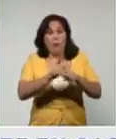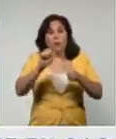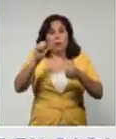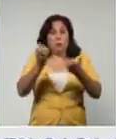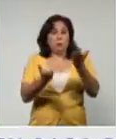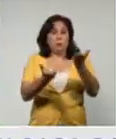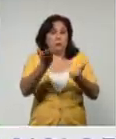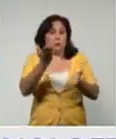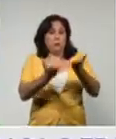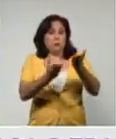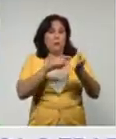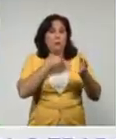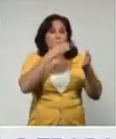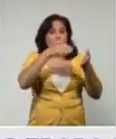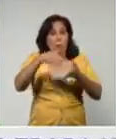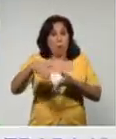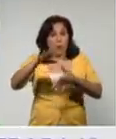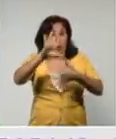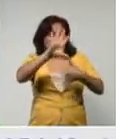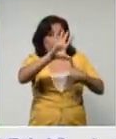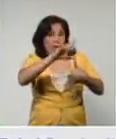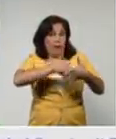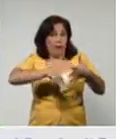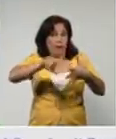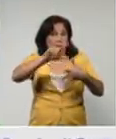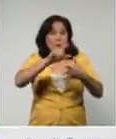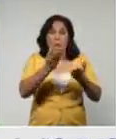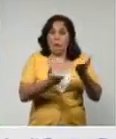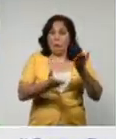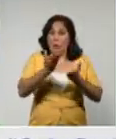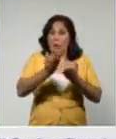la letalidad de la región de las Américas de